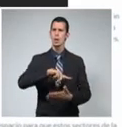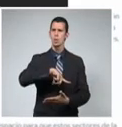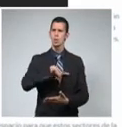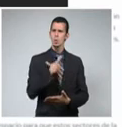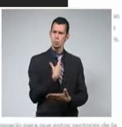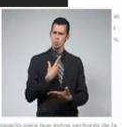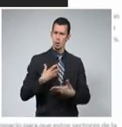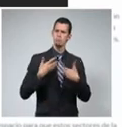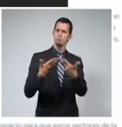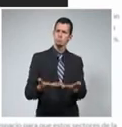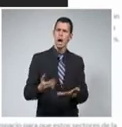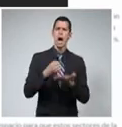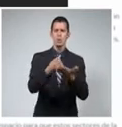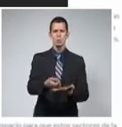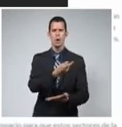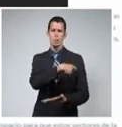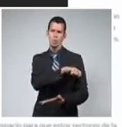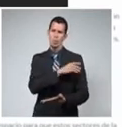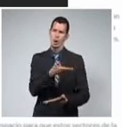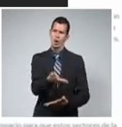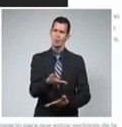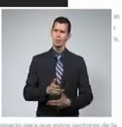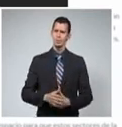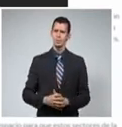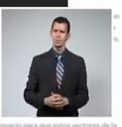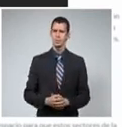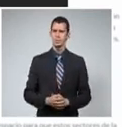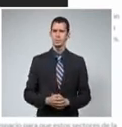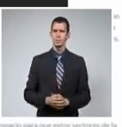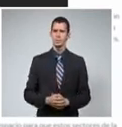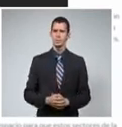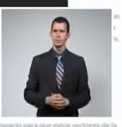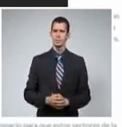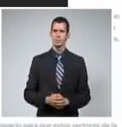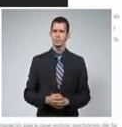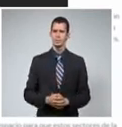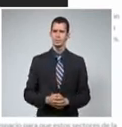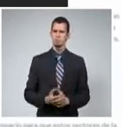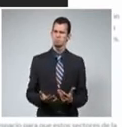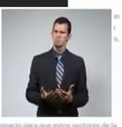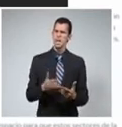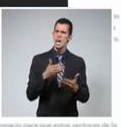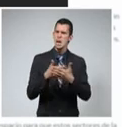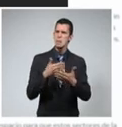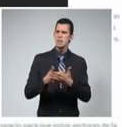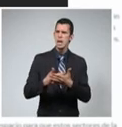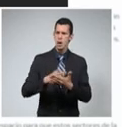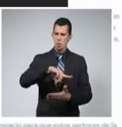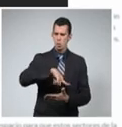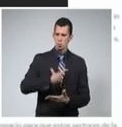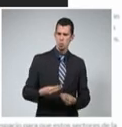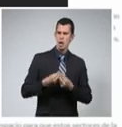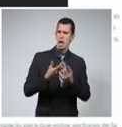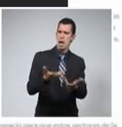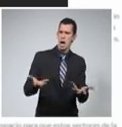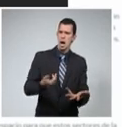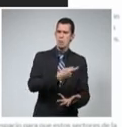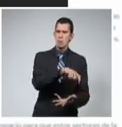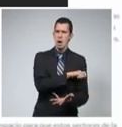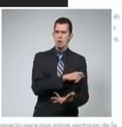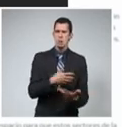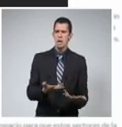$49,106. ¿Qué es cultura democrática? Es una organización no gubernamental que radica en Argentina. Ellos